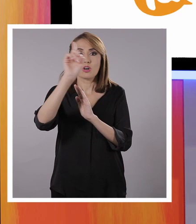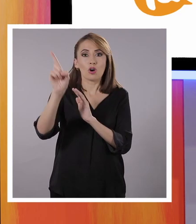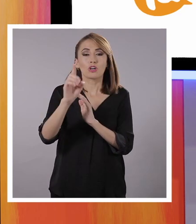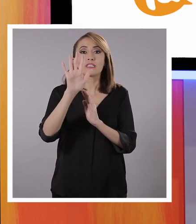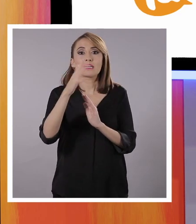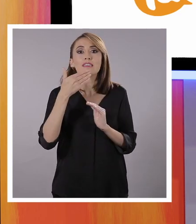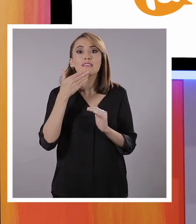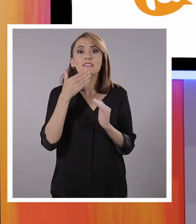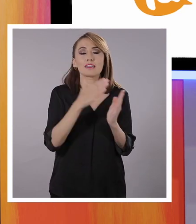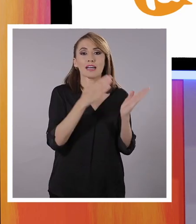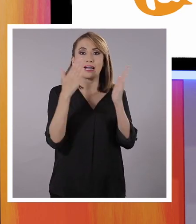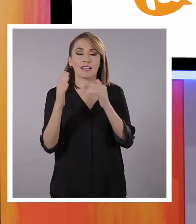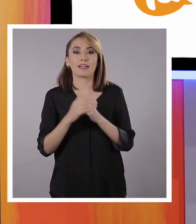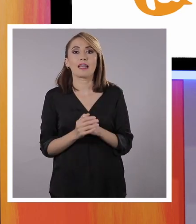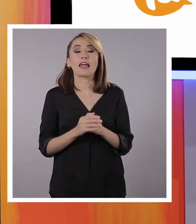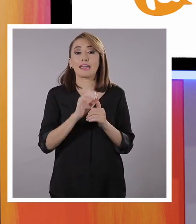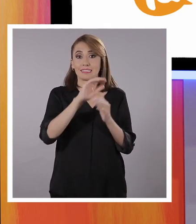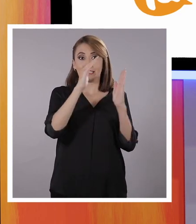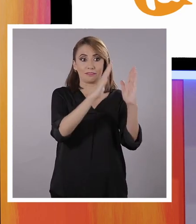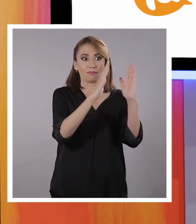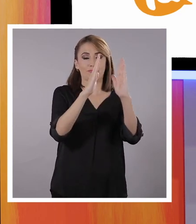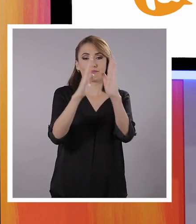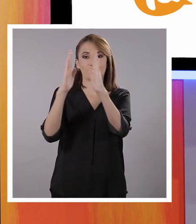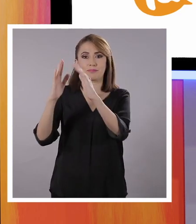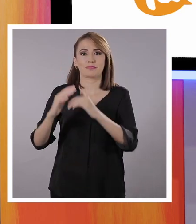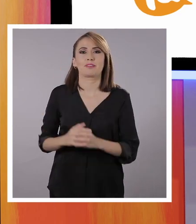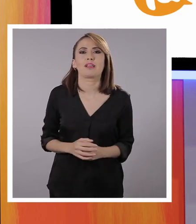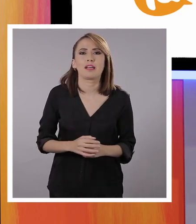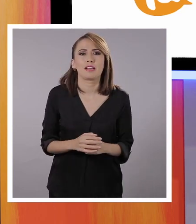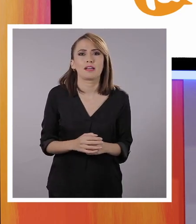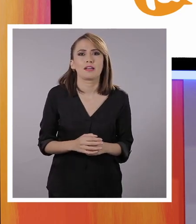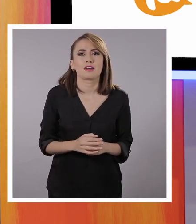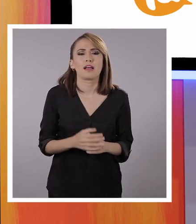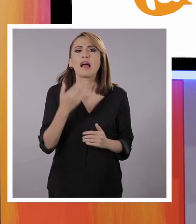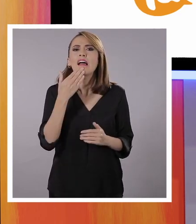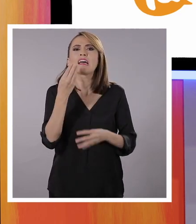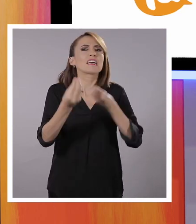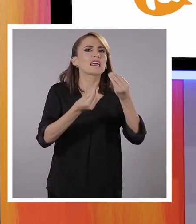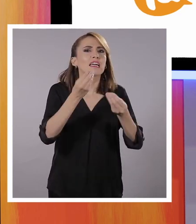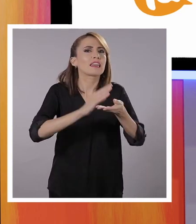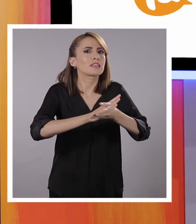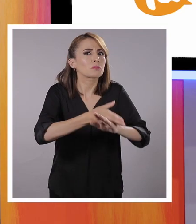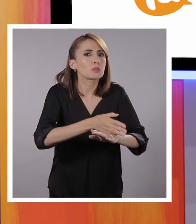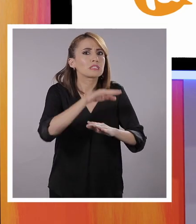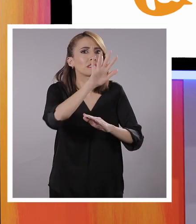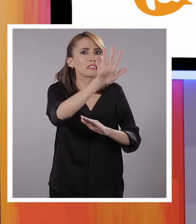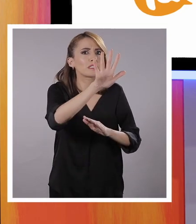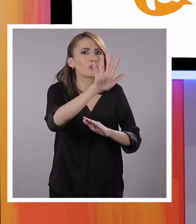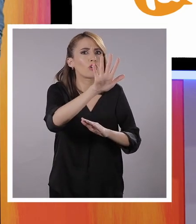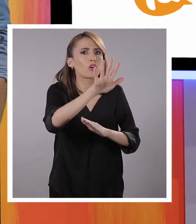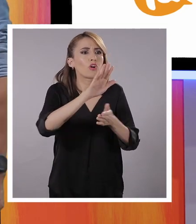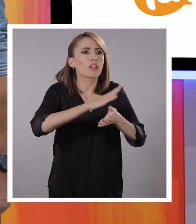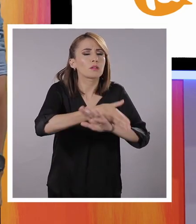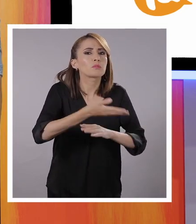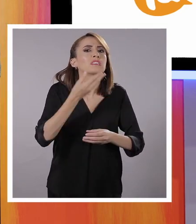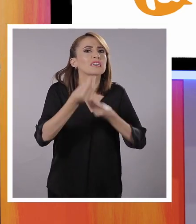10. Y 10 menos 5, 5. Así es. ¿Qué número iría